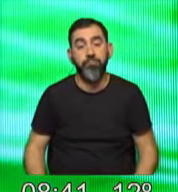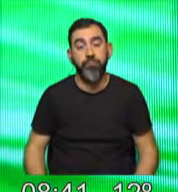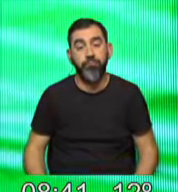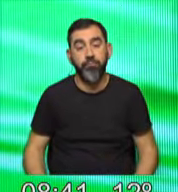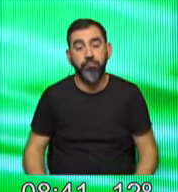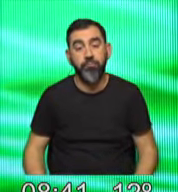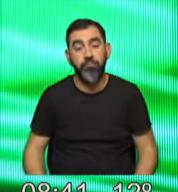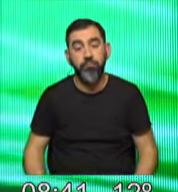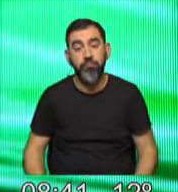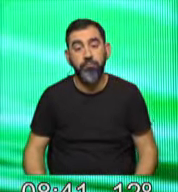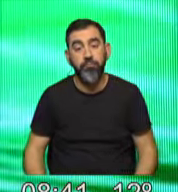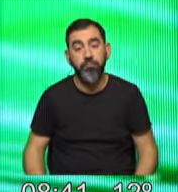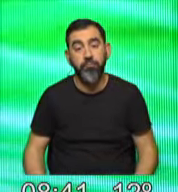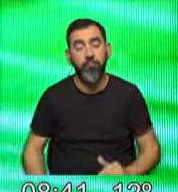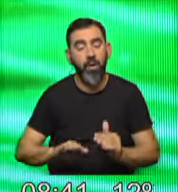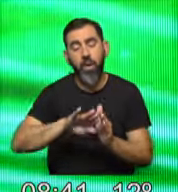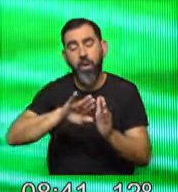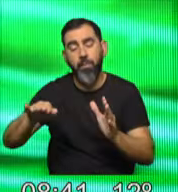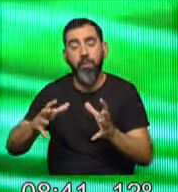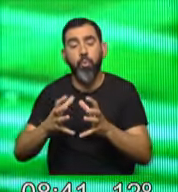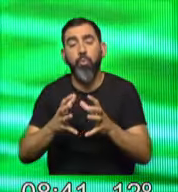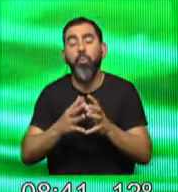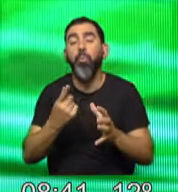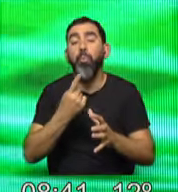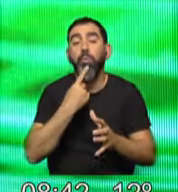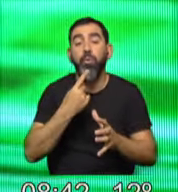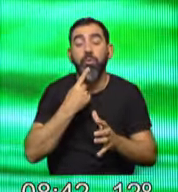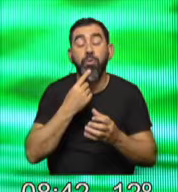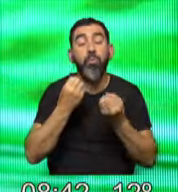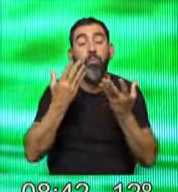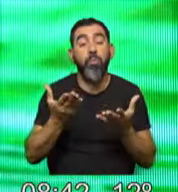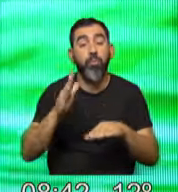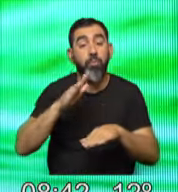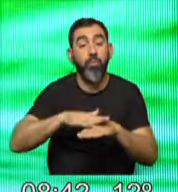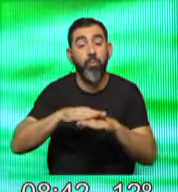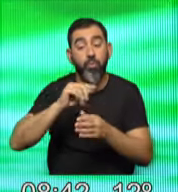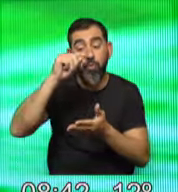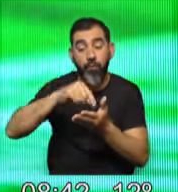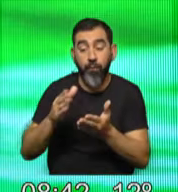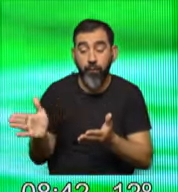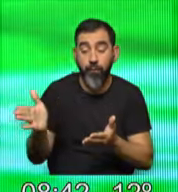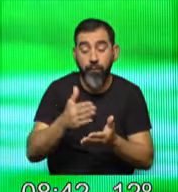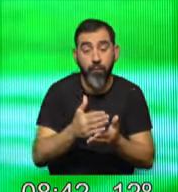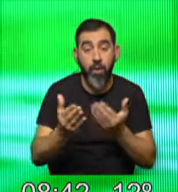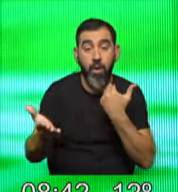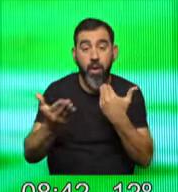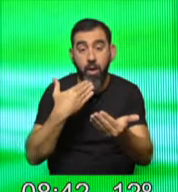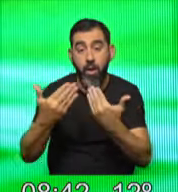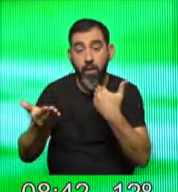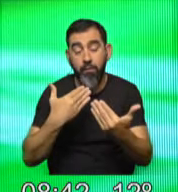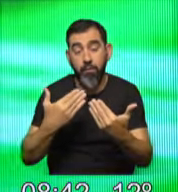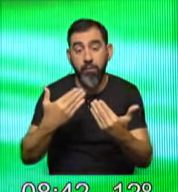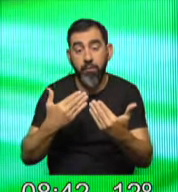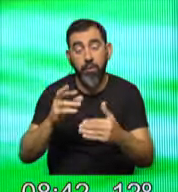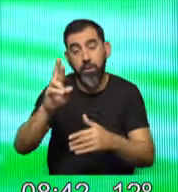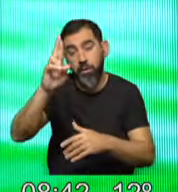es esto es una cosa que va por encima inclusive de los partidos políticos porque a la hora de ir a recolectar la firma nosotros vamos a dialogar de manera